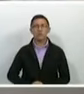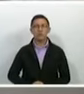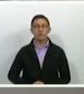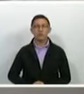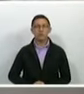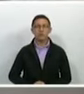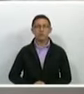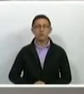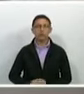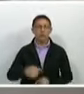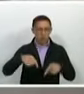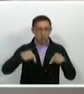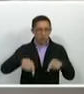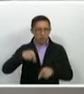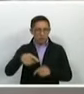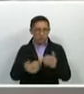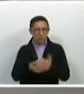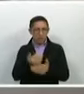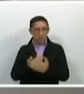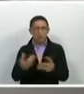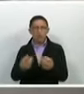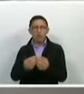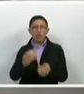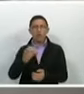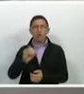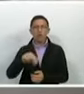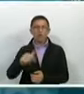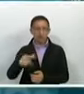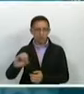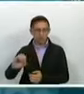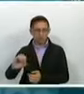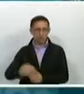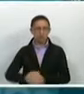Tuvimos durante la mañana la reunión de CONAGO con